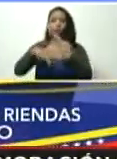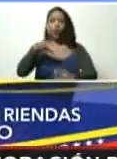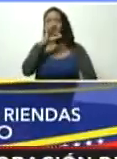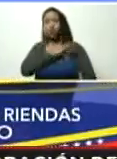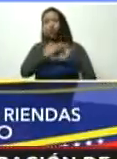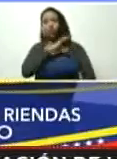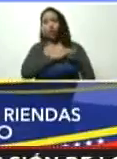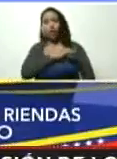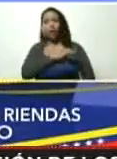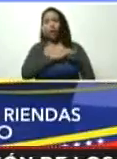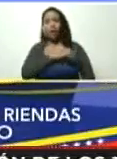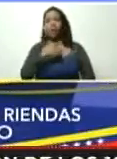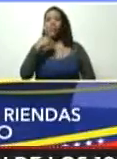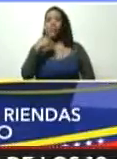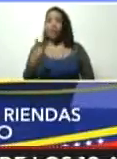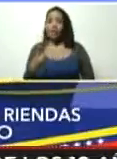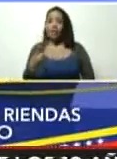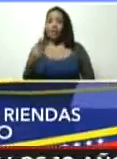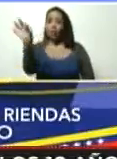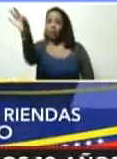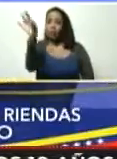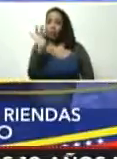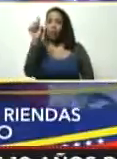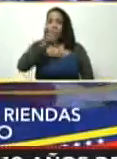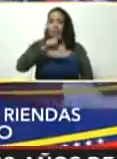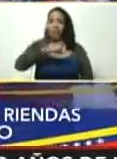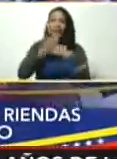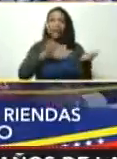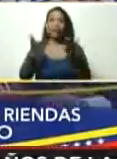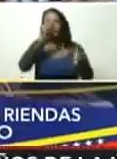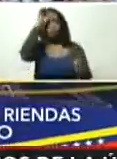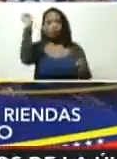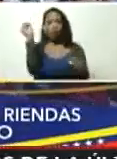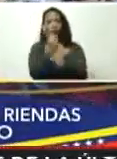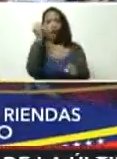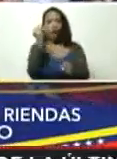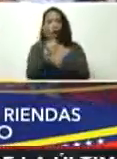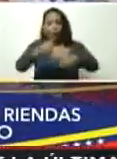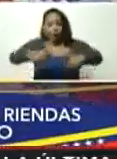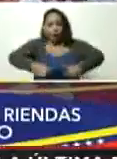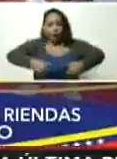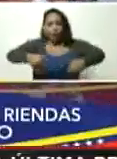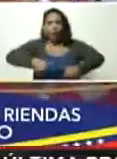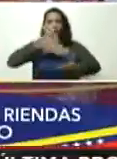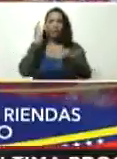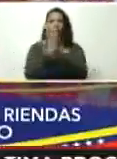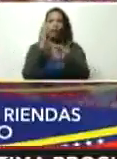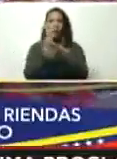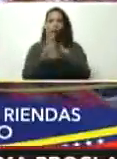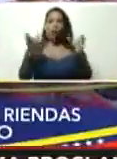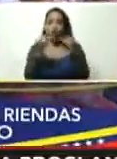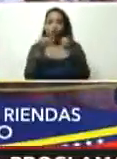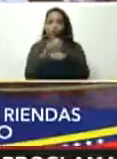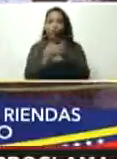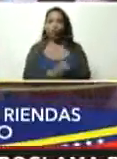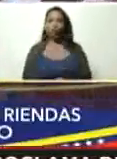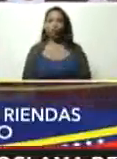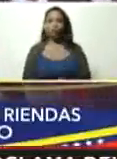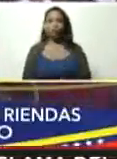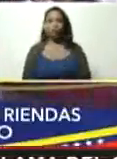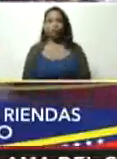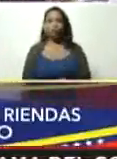socialismo amerite de su servicio, de su trabajo, de su esfuerzo, siempre colectivo.